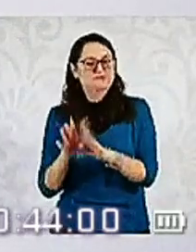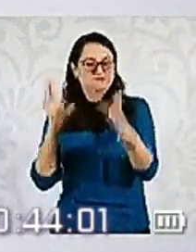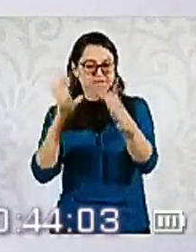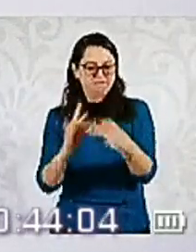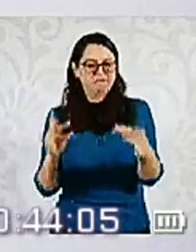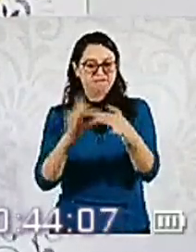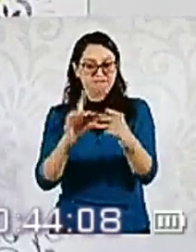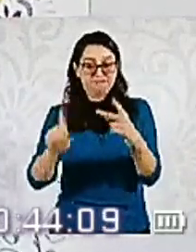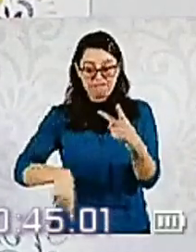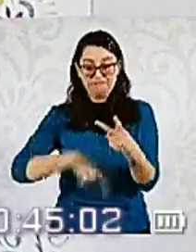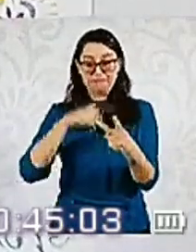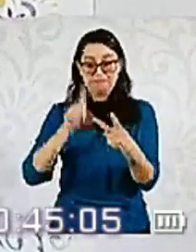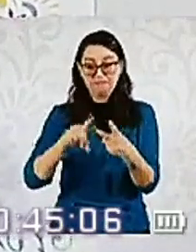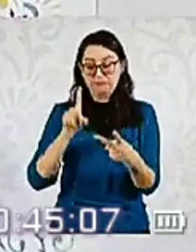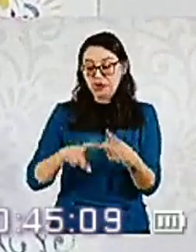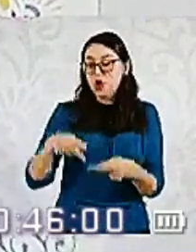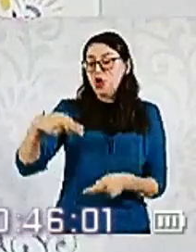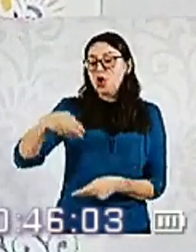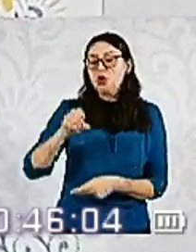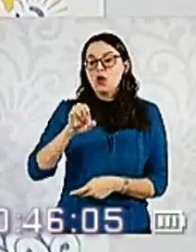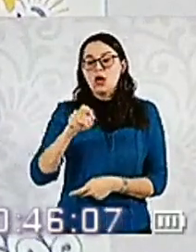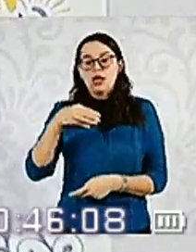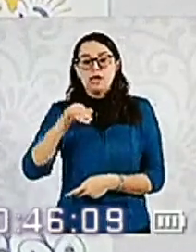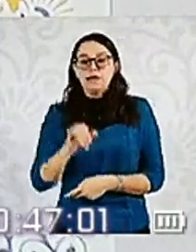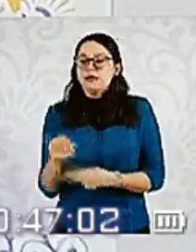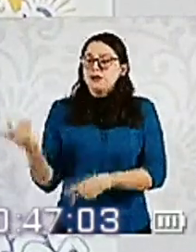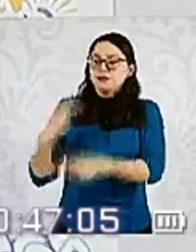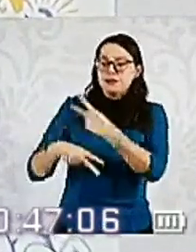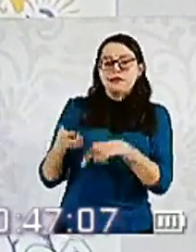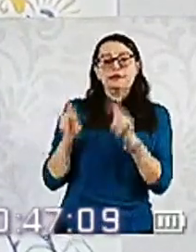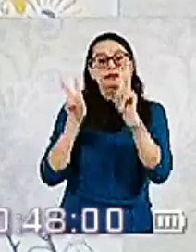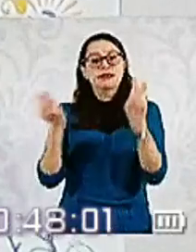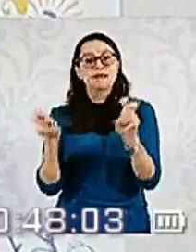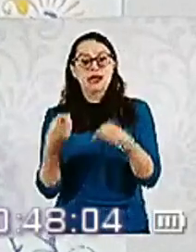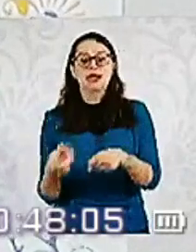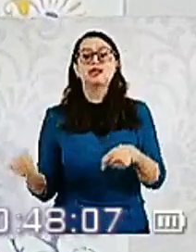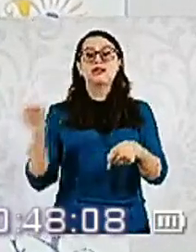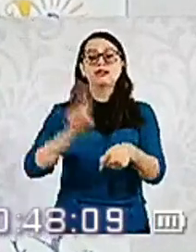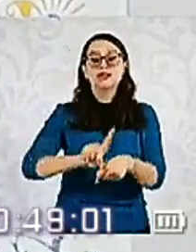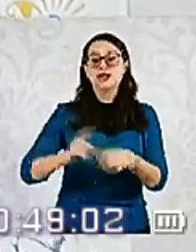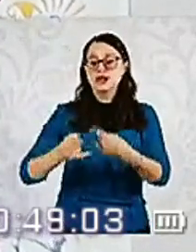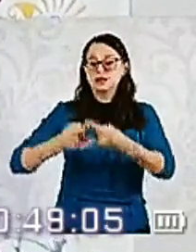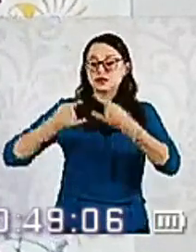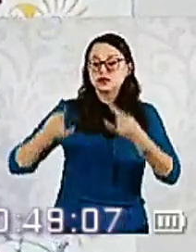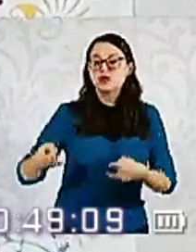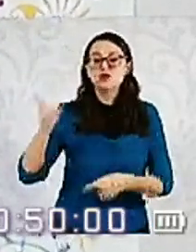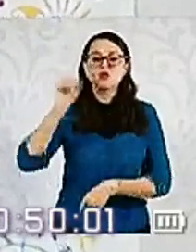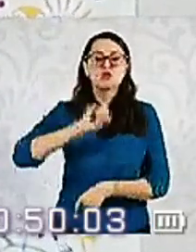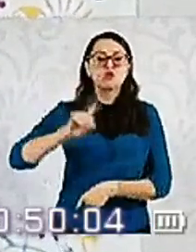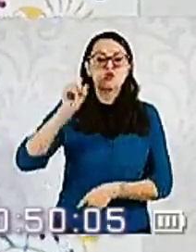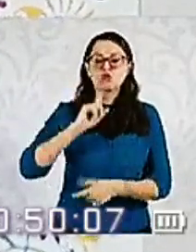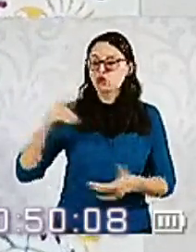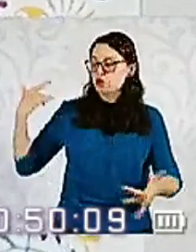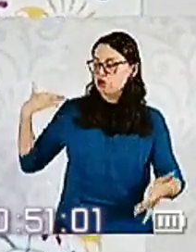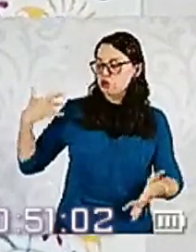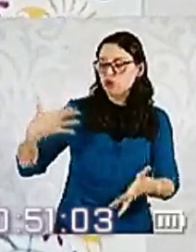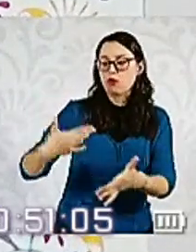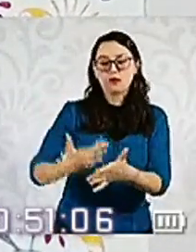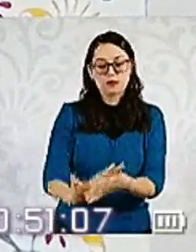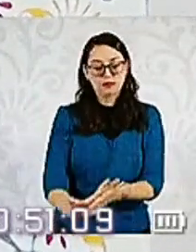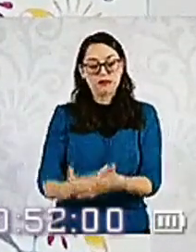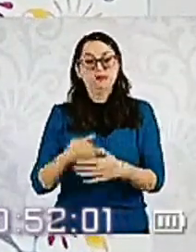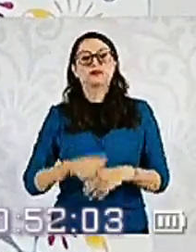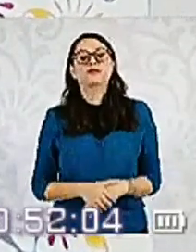Día de Mujeres en la Historia, y vamos a hablar porque hoy es el aniversario